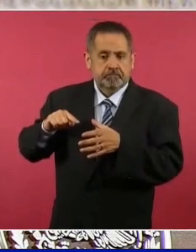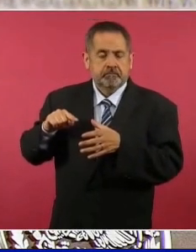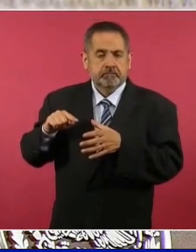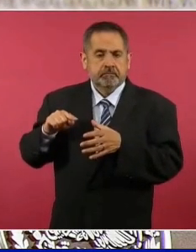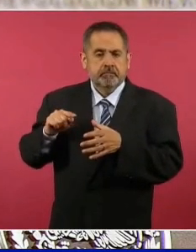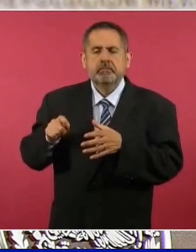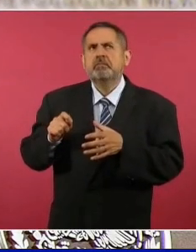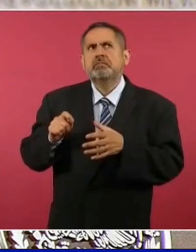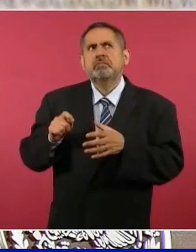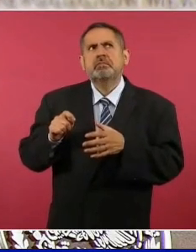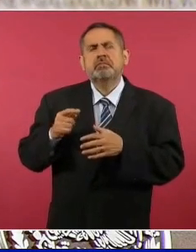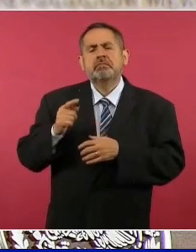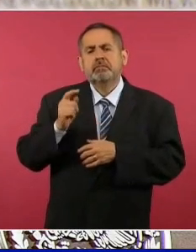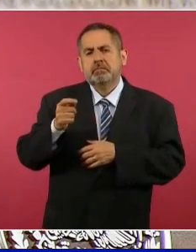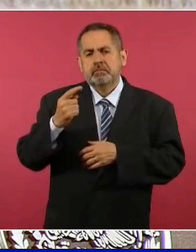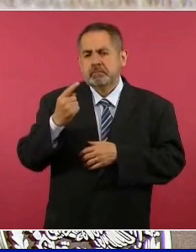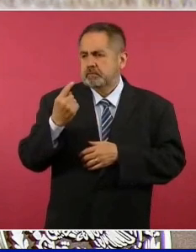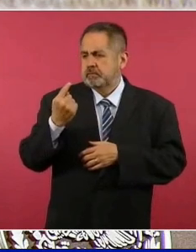el último año del